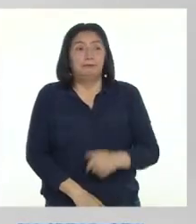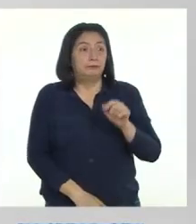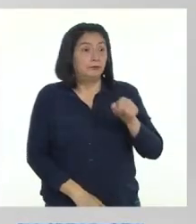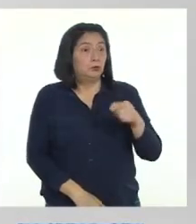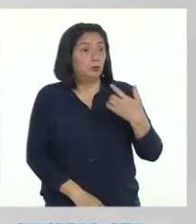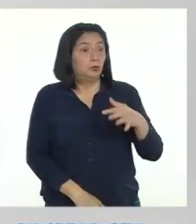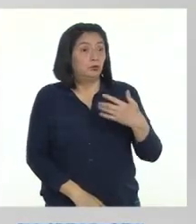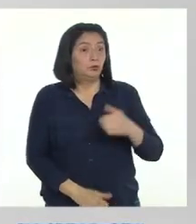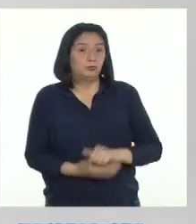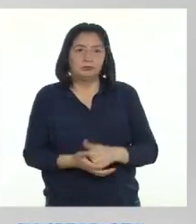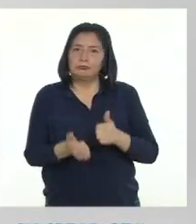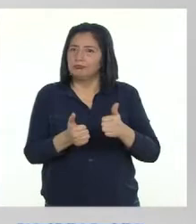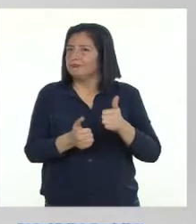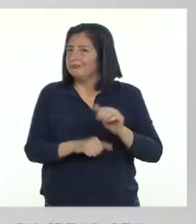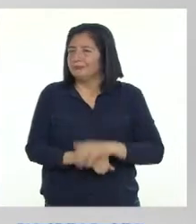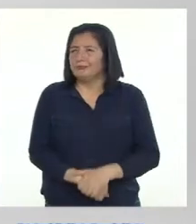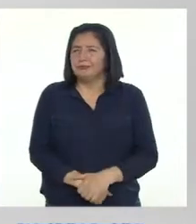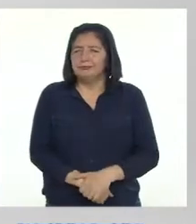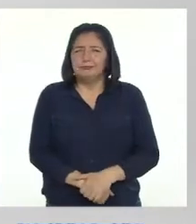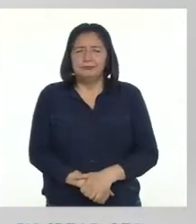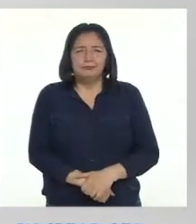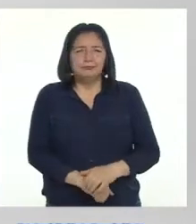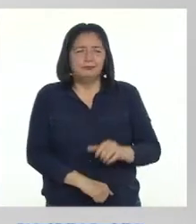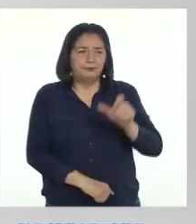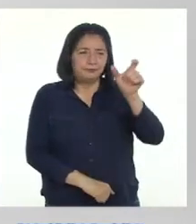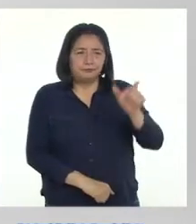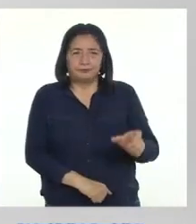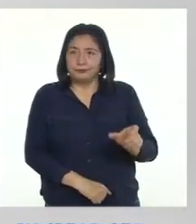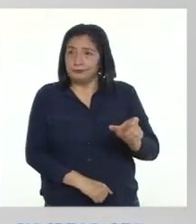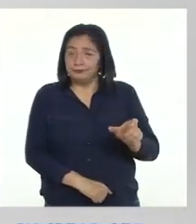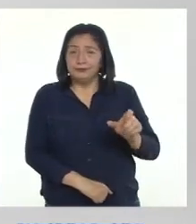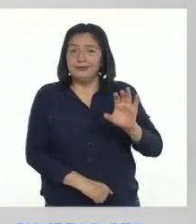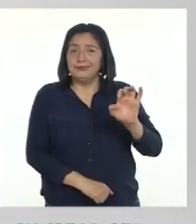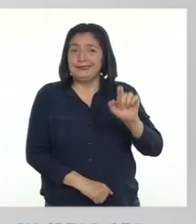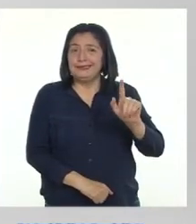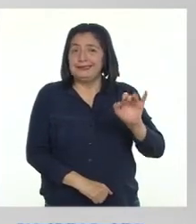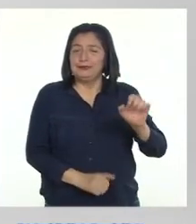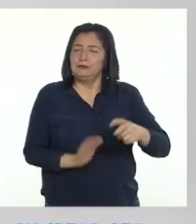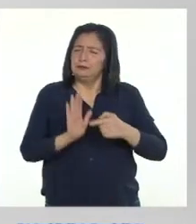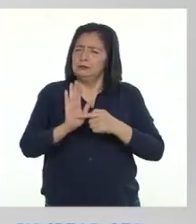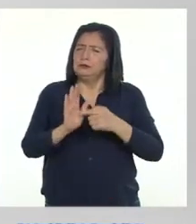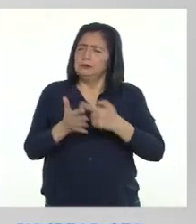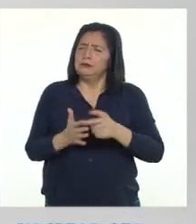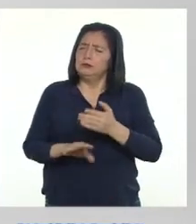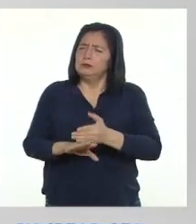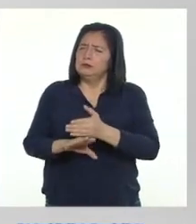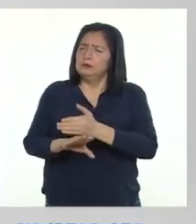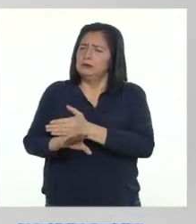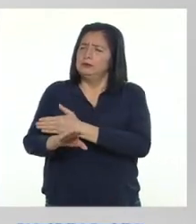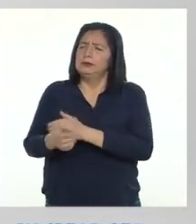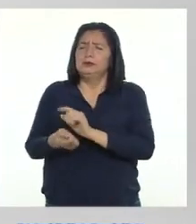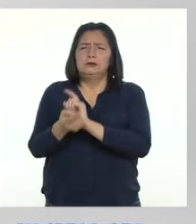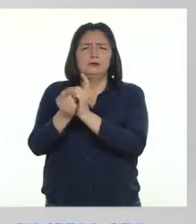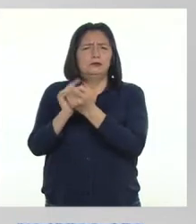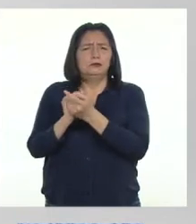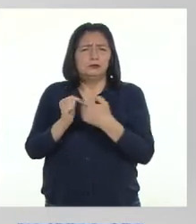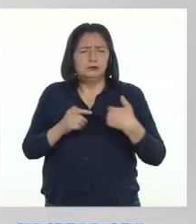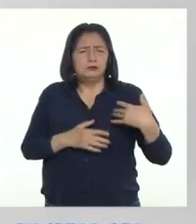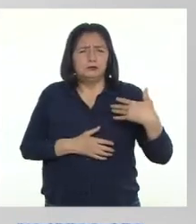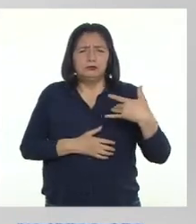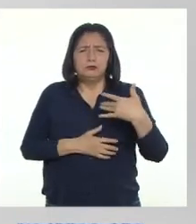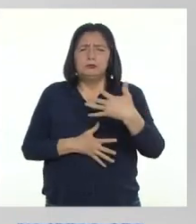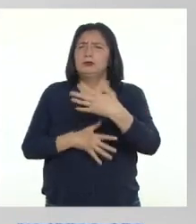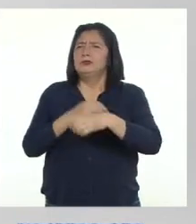Este ha sido un reto increíble. Celeste realizó una presentación sobre los logros y cambios que ha habido desde hace muchos